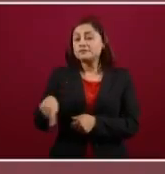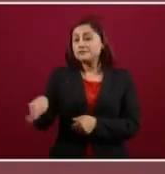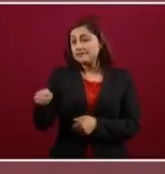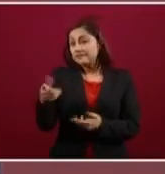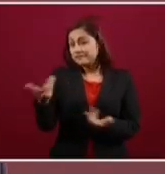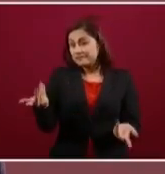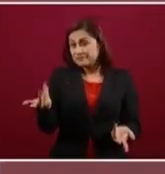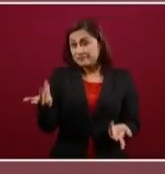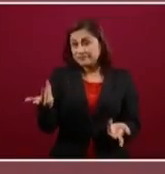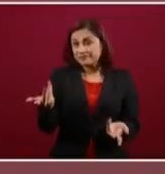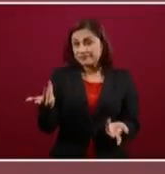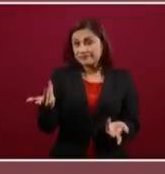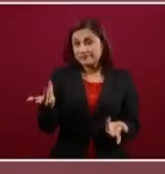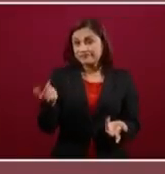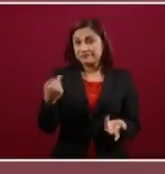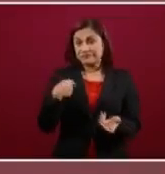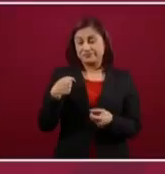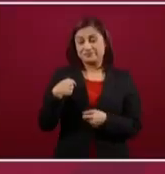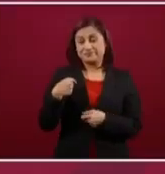firmo